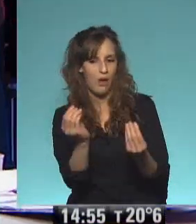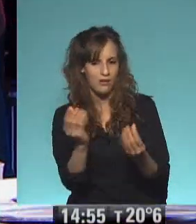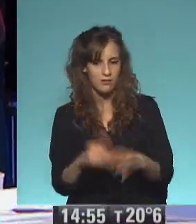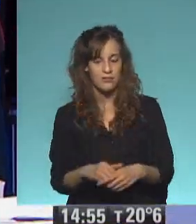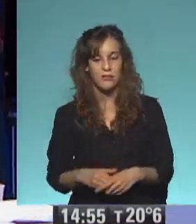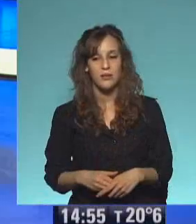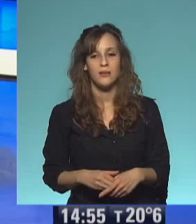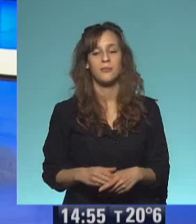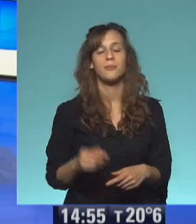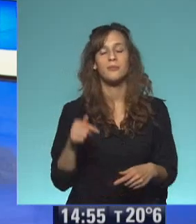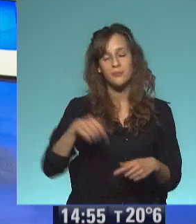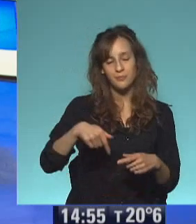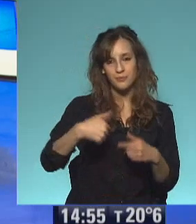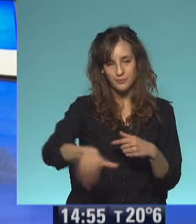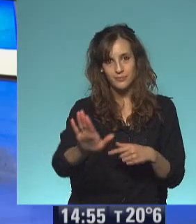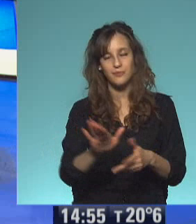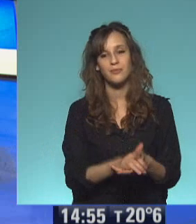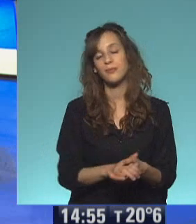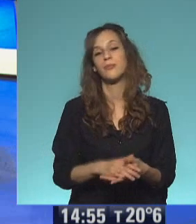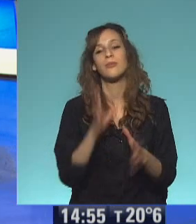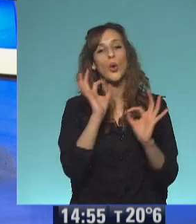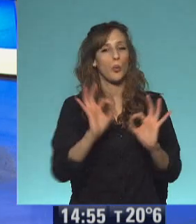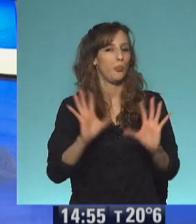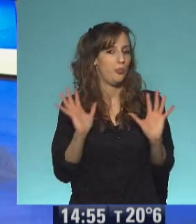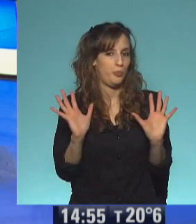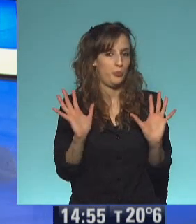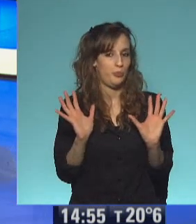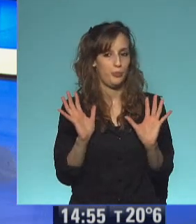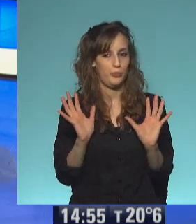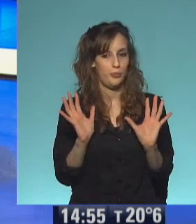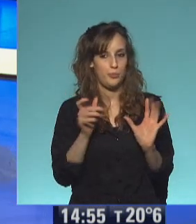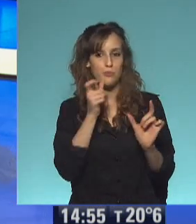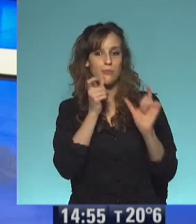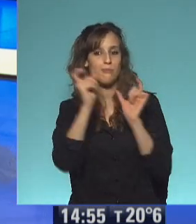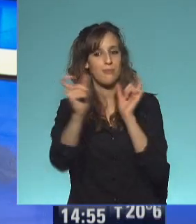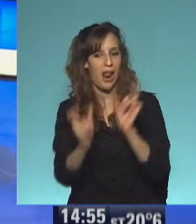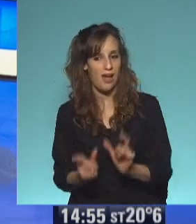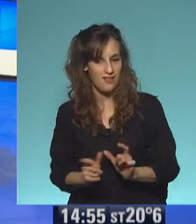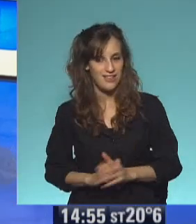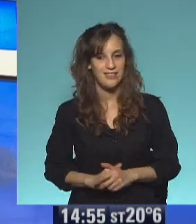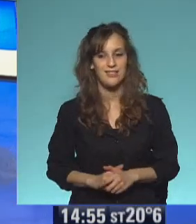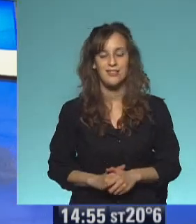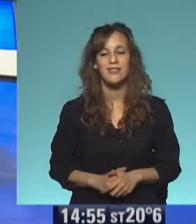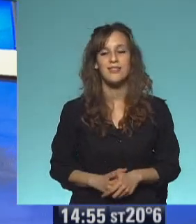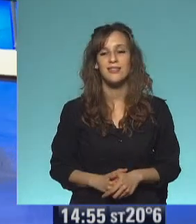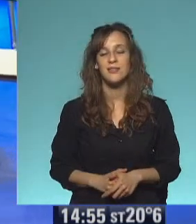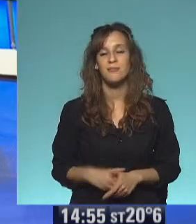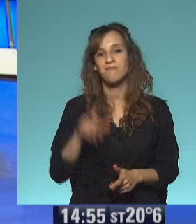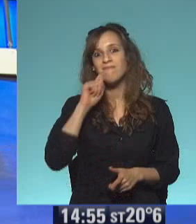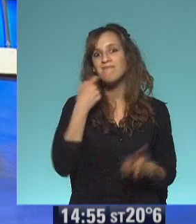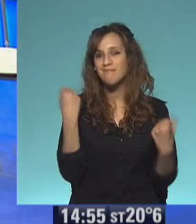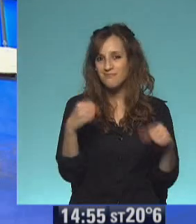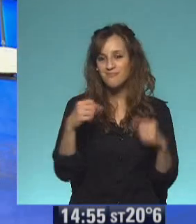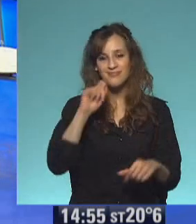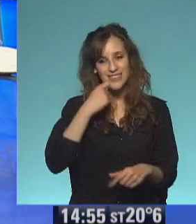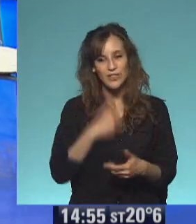Pero las voy a escribir en el orden que me voy acordando. ¡Ay, qué linda actividad que vas a inventar! Ya la sé, qué lindo.